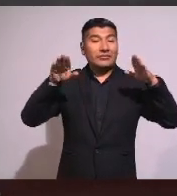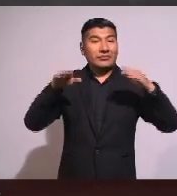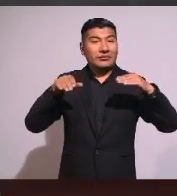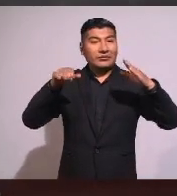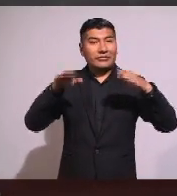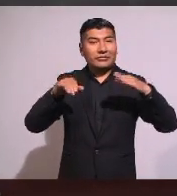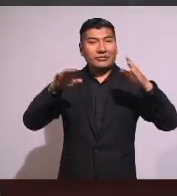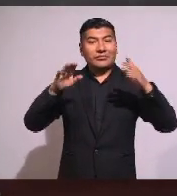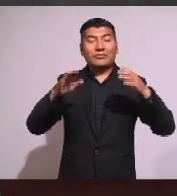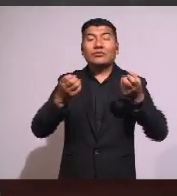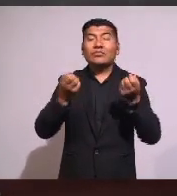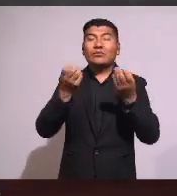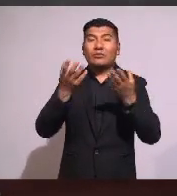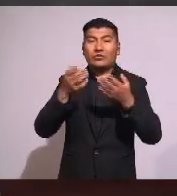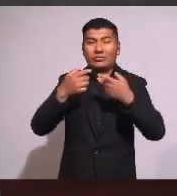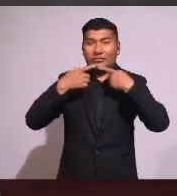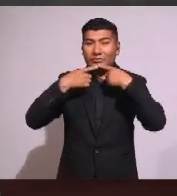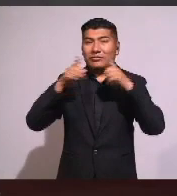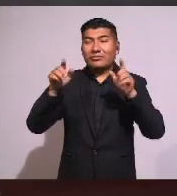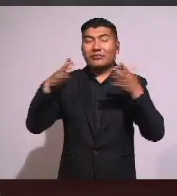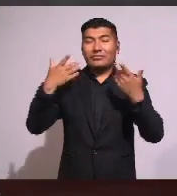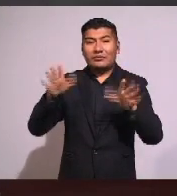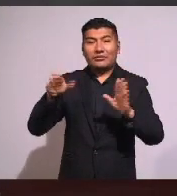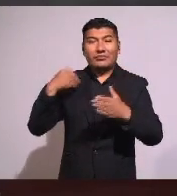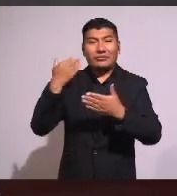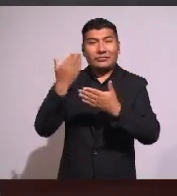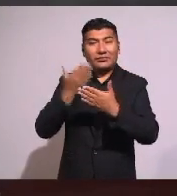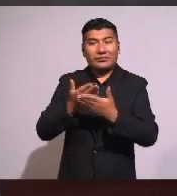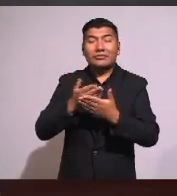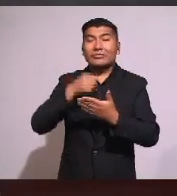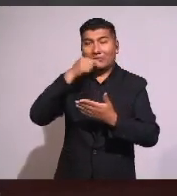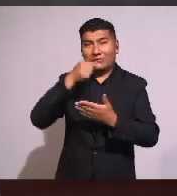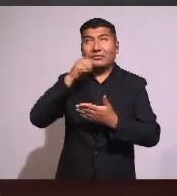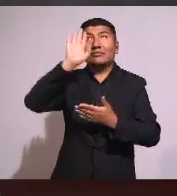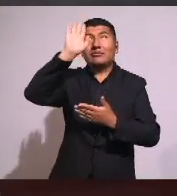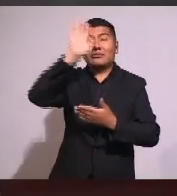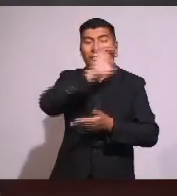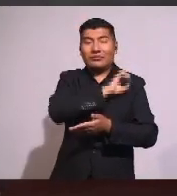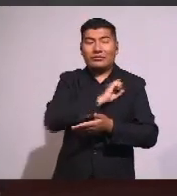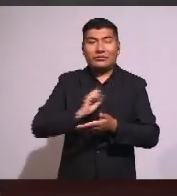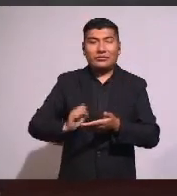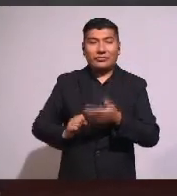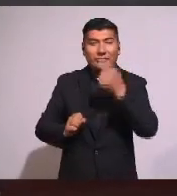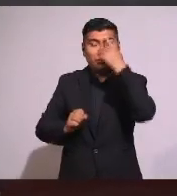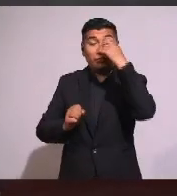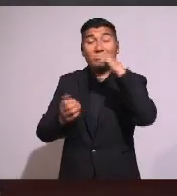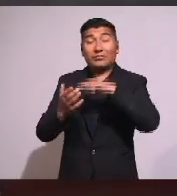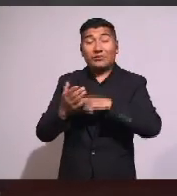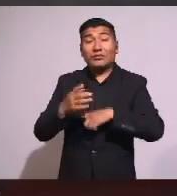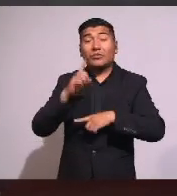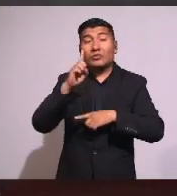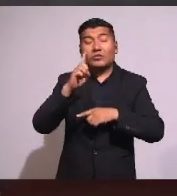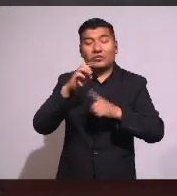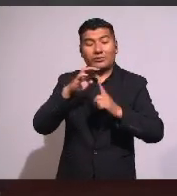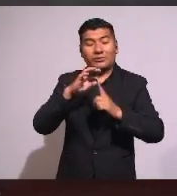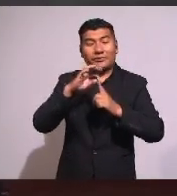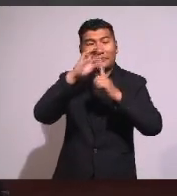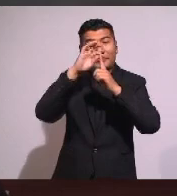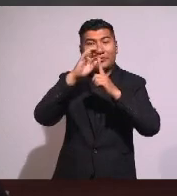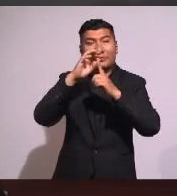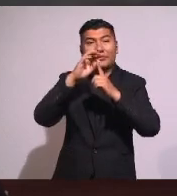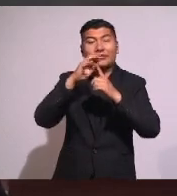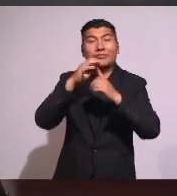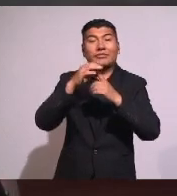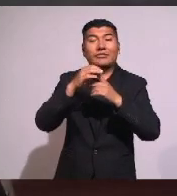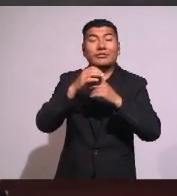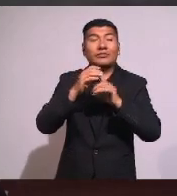que tanto desean ya llega, dice el Señor. Por eso es un gesto singular y